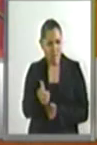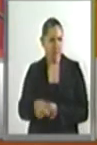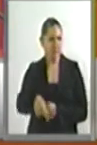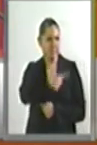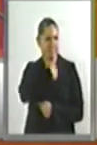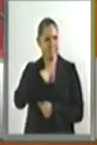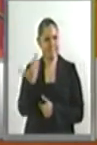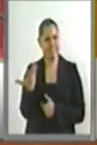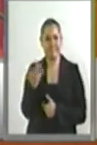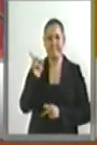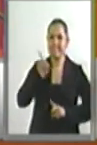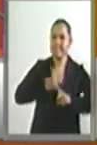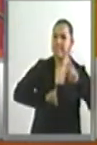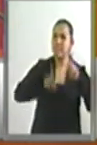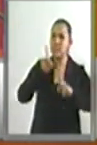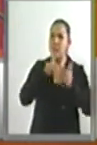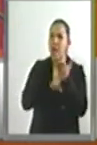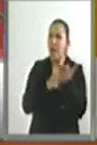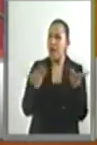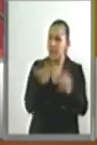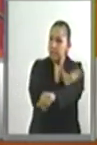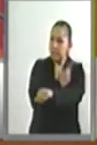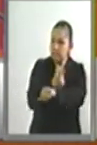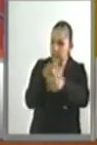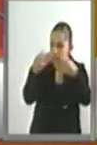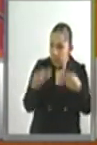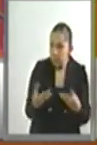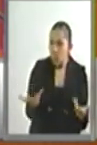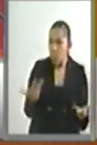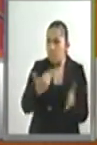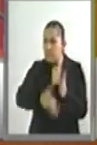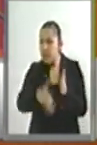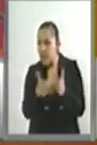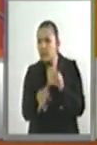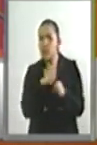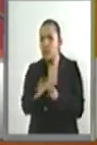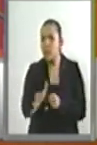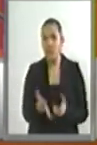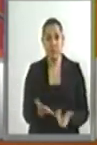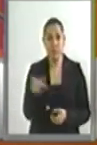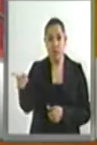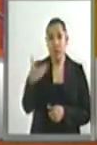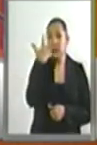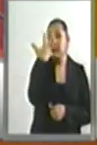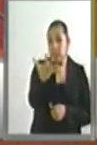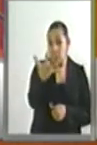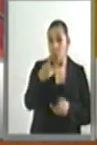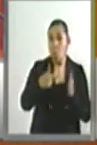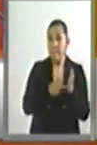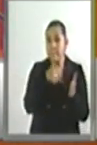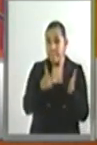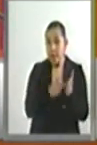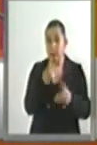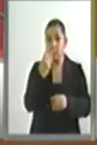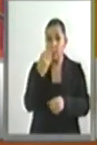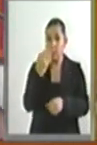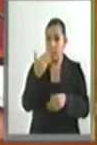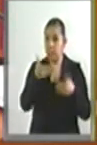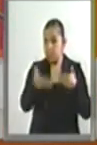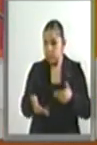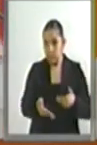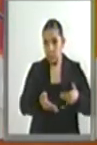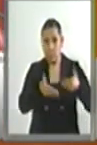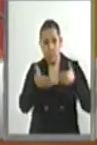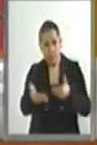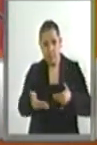sobre la transparencia de este proceso, que tuvo 5 retrasos ocasionados por fallas tanto